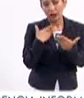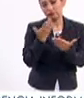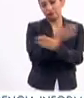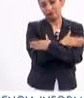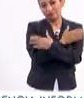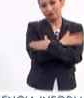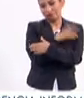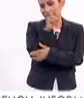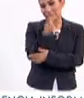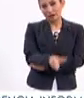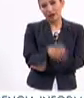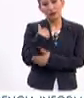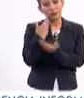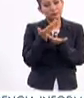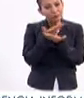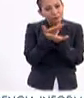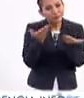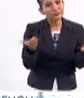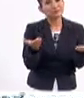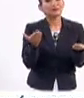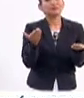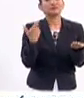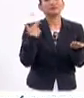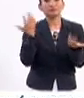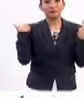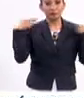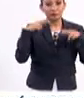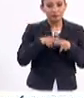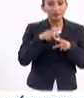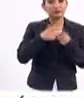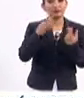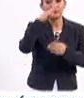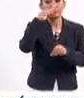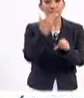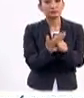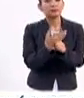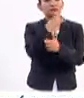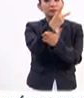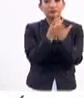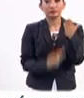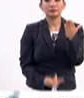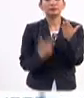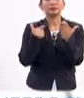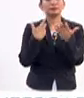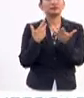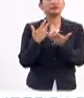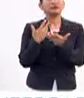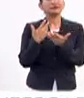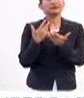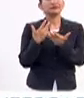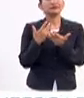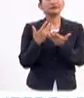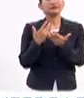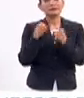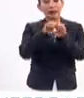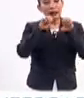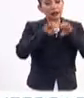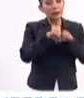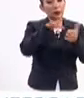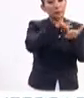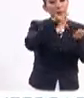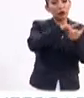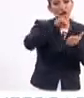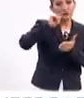mandamos un fuerte abrazo, se los mandamos los docentes, los responsables de programas, los equipos de